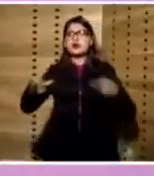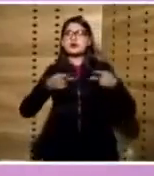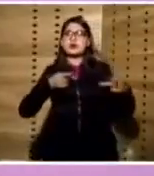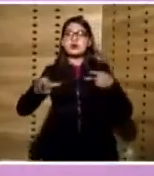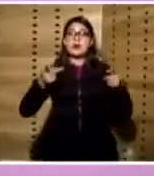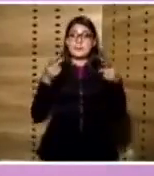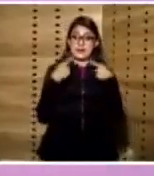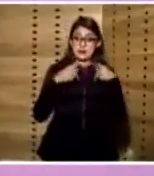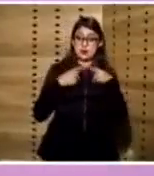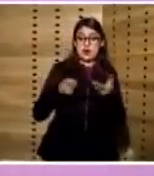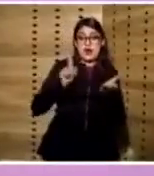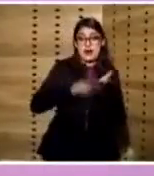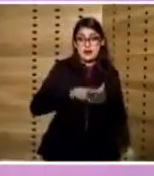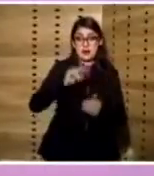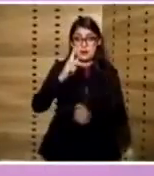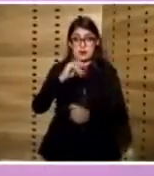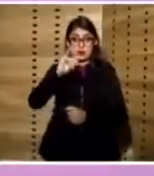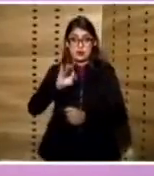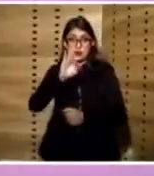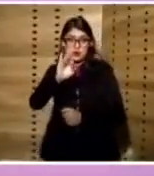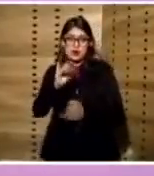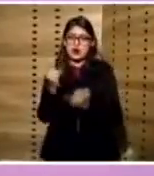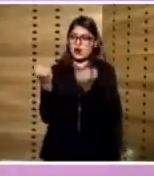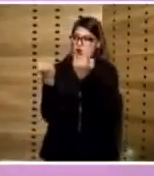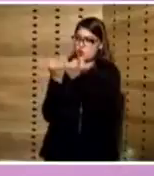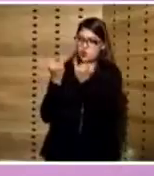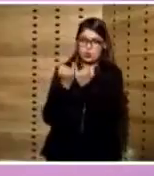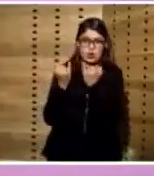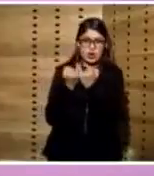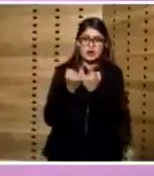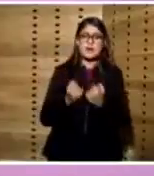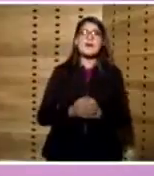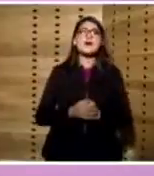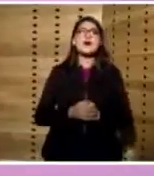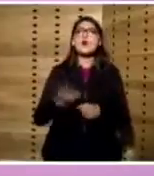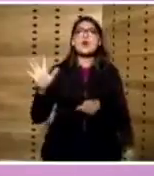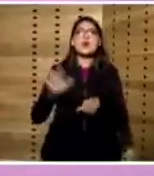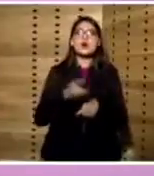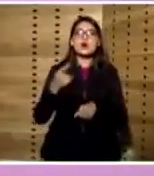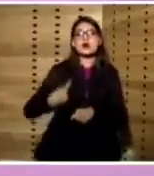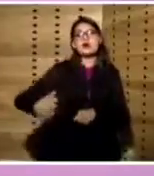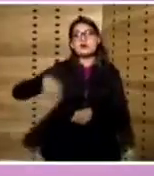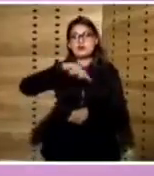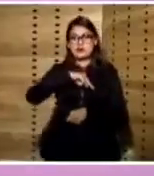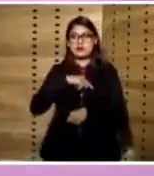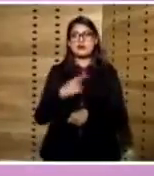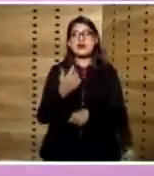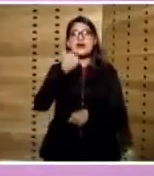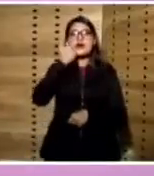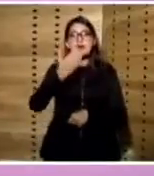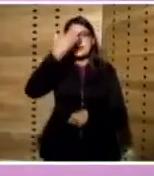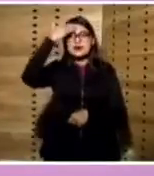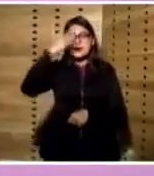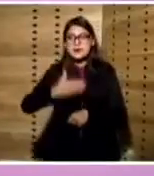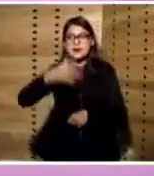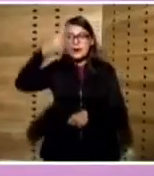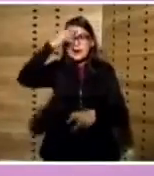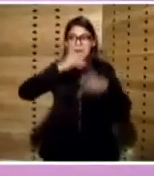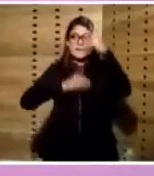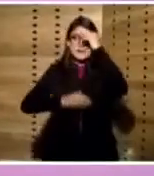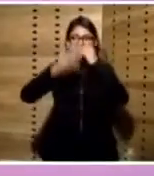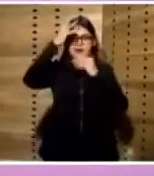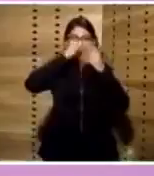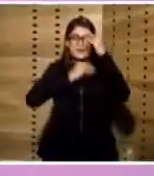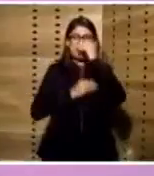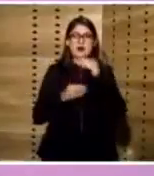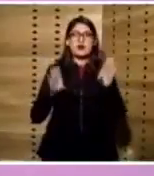Poder Judicial de la Federación. Es así porque nos interesa allegarnos de los conocimientos que